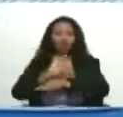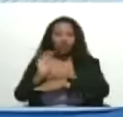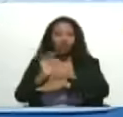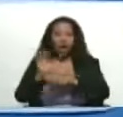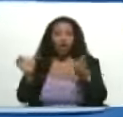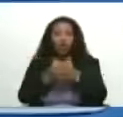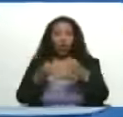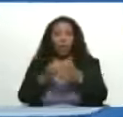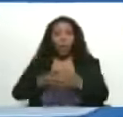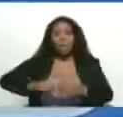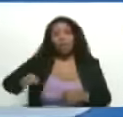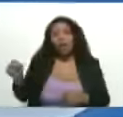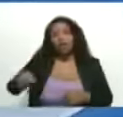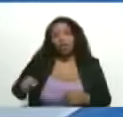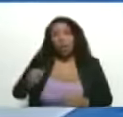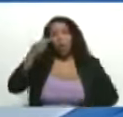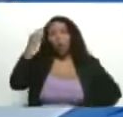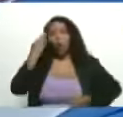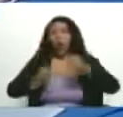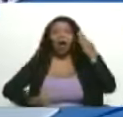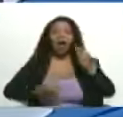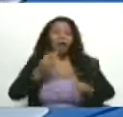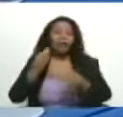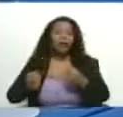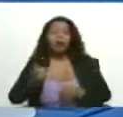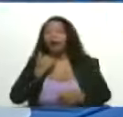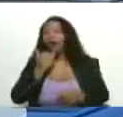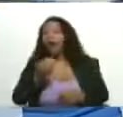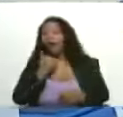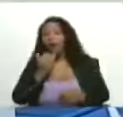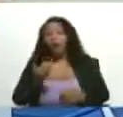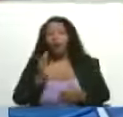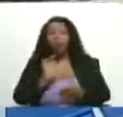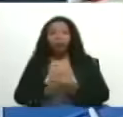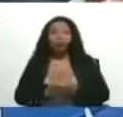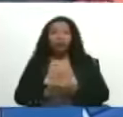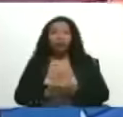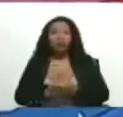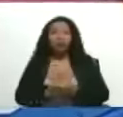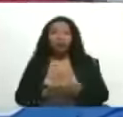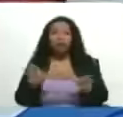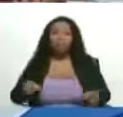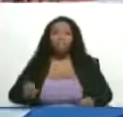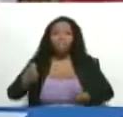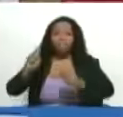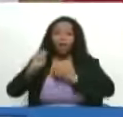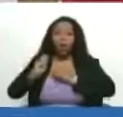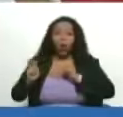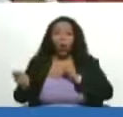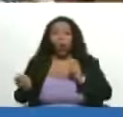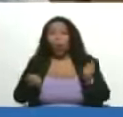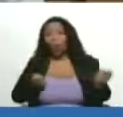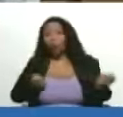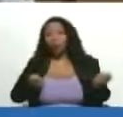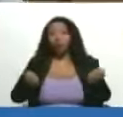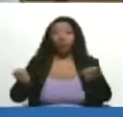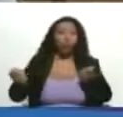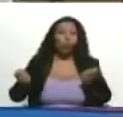policiales, ni de jueces, ni de asumir control